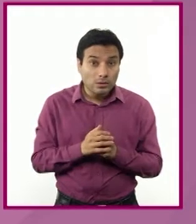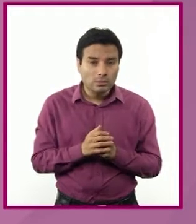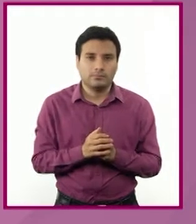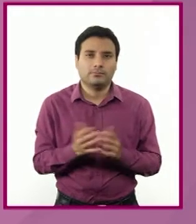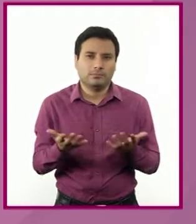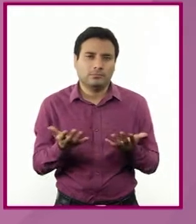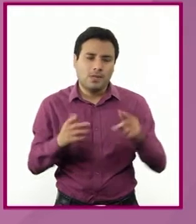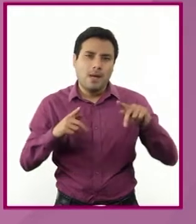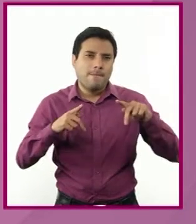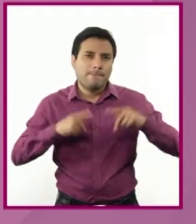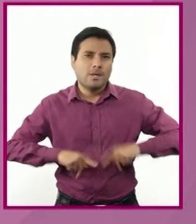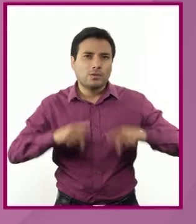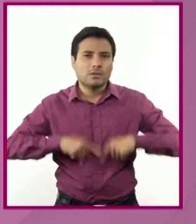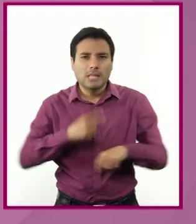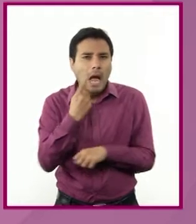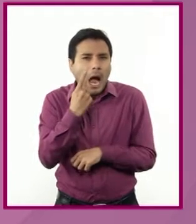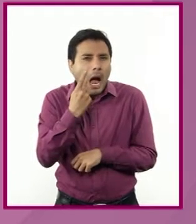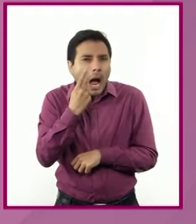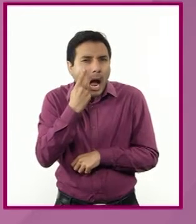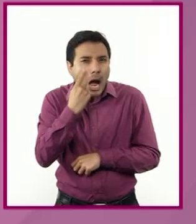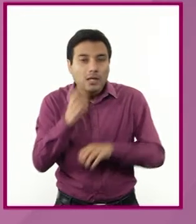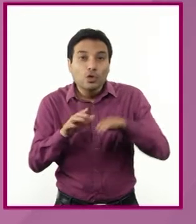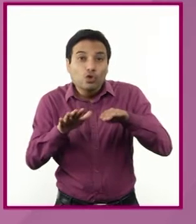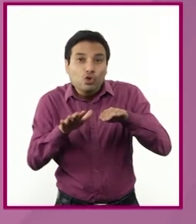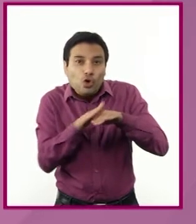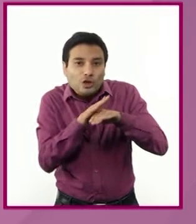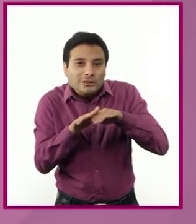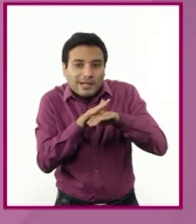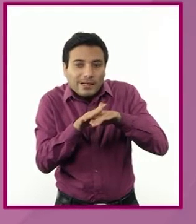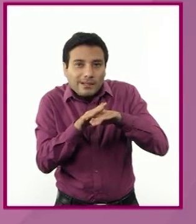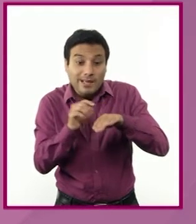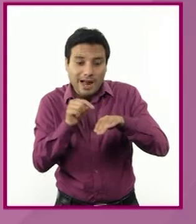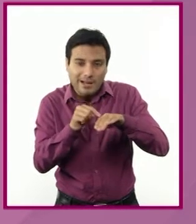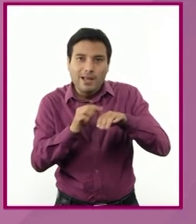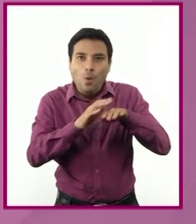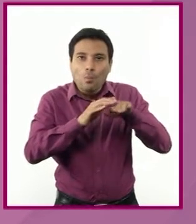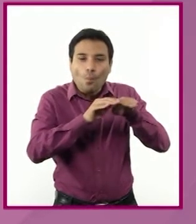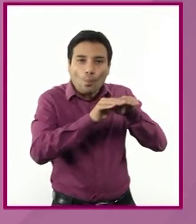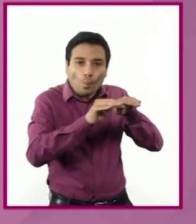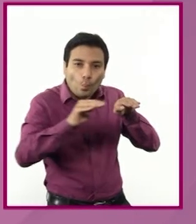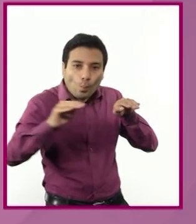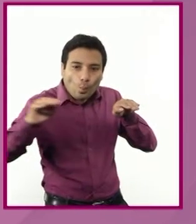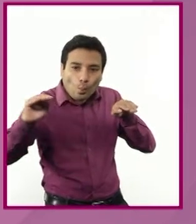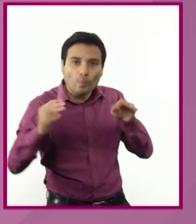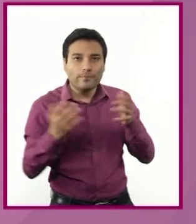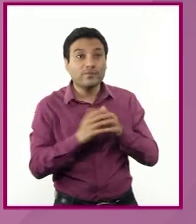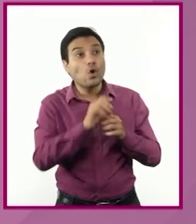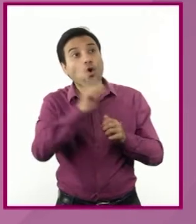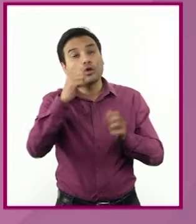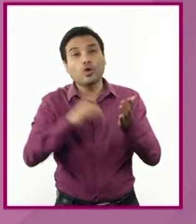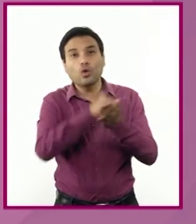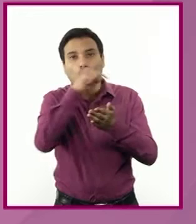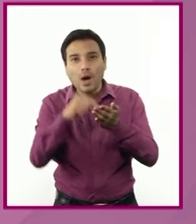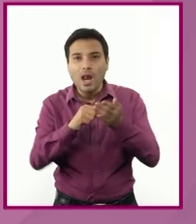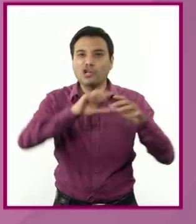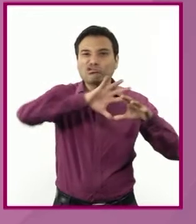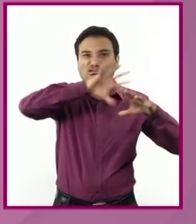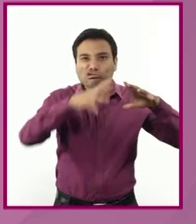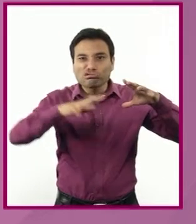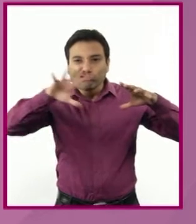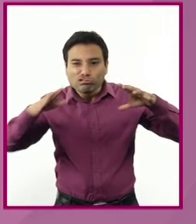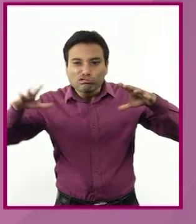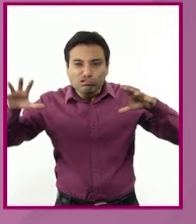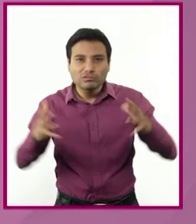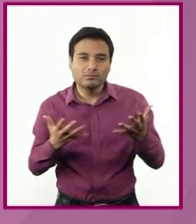concentración de su población en la zona costera, donde el relieve es plano. El resto del territorio es muy accidentado